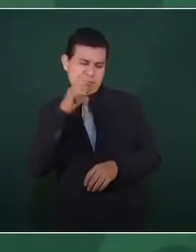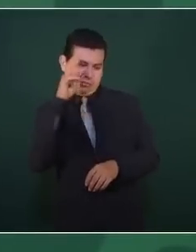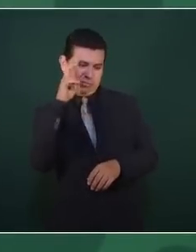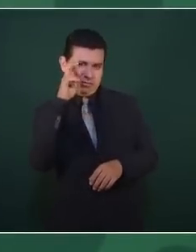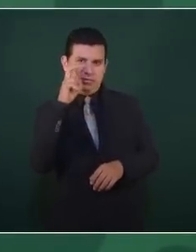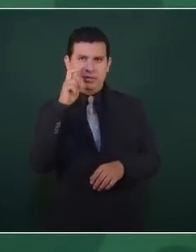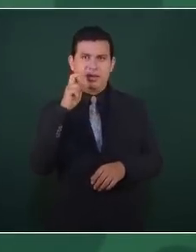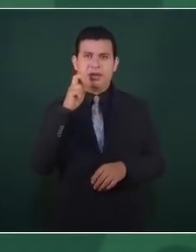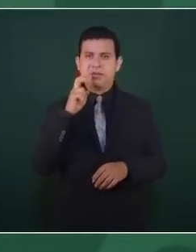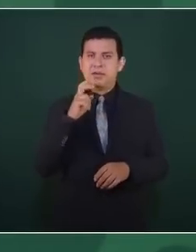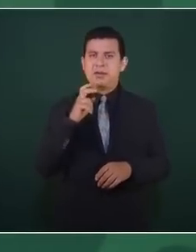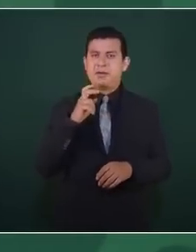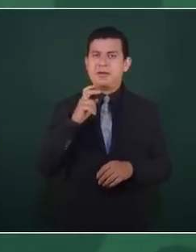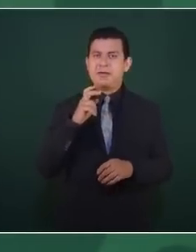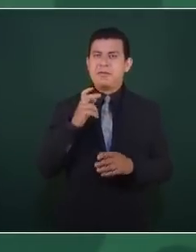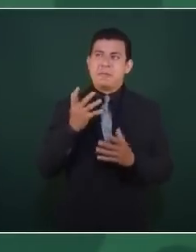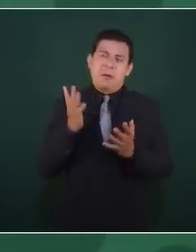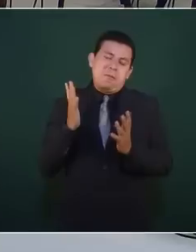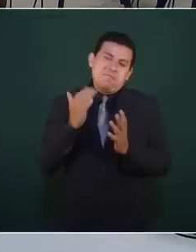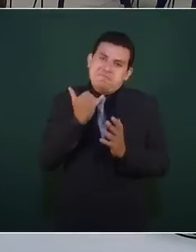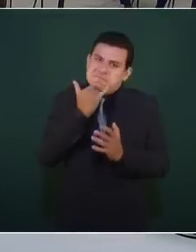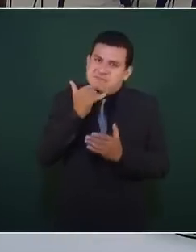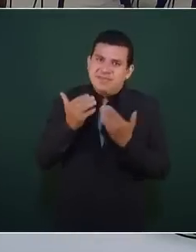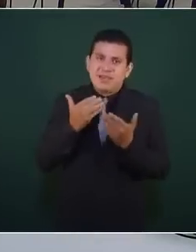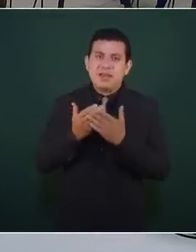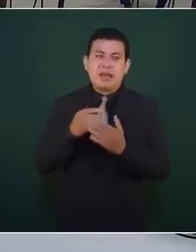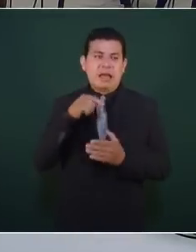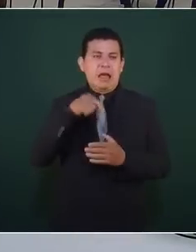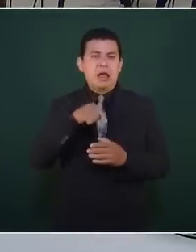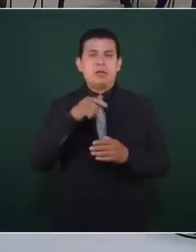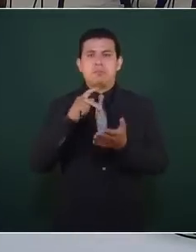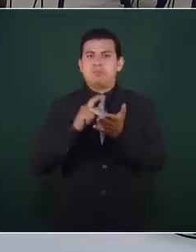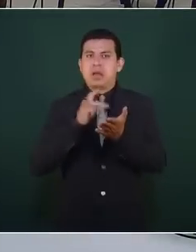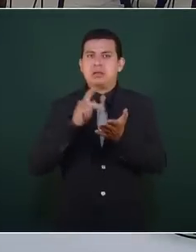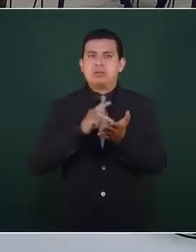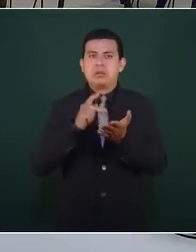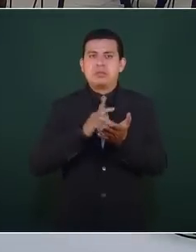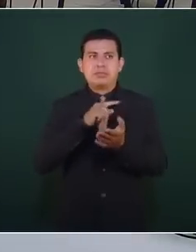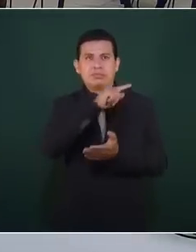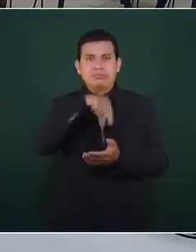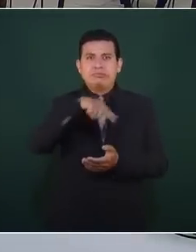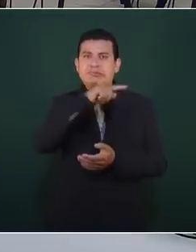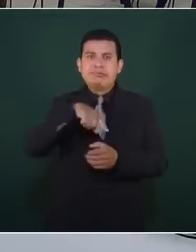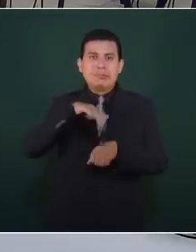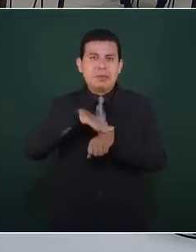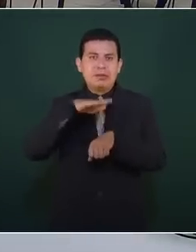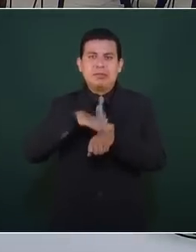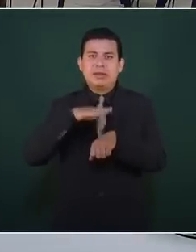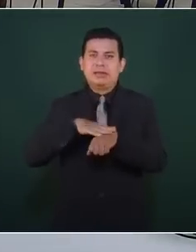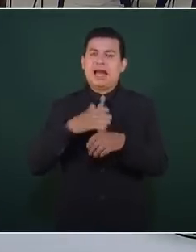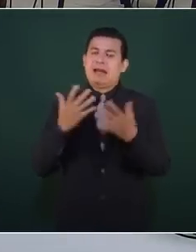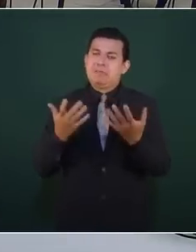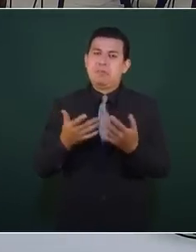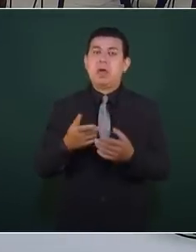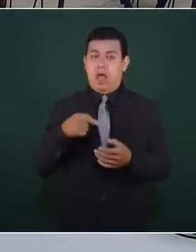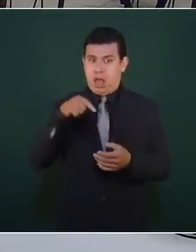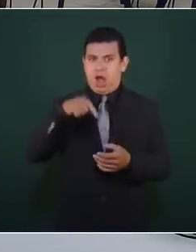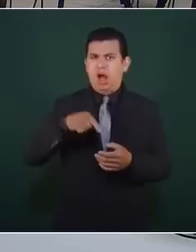10% de su gobierno ha estado en Oaxaca y se lo agradecemos, pero así se reflejan los